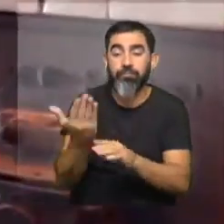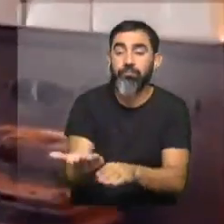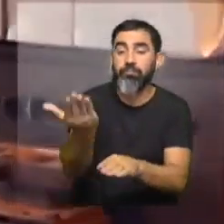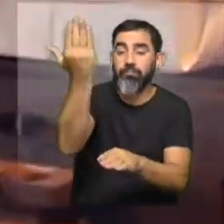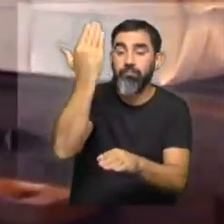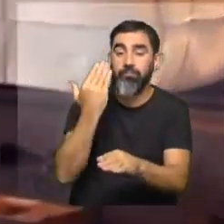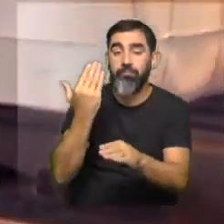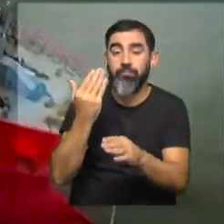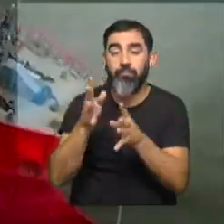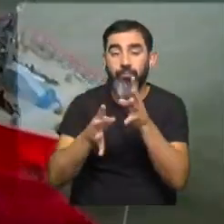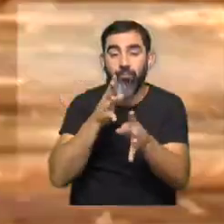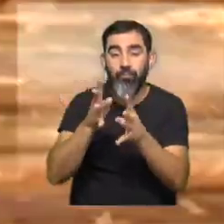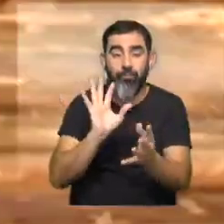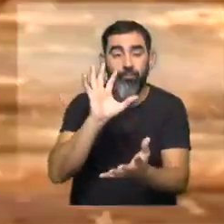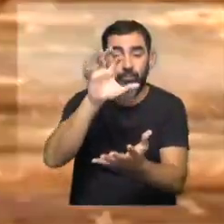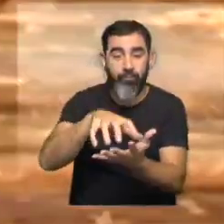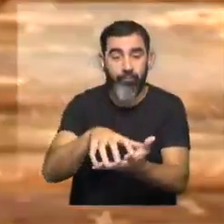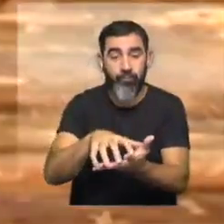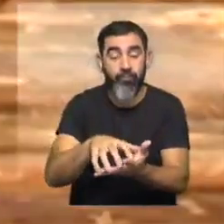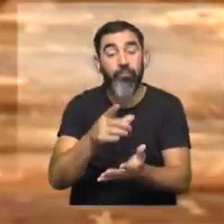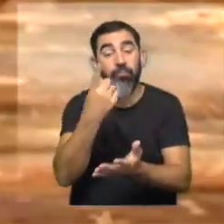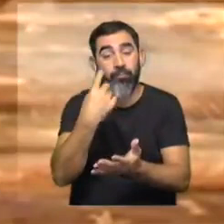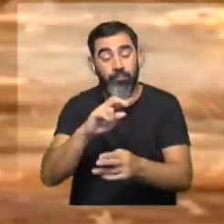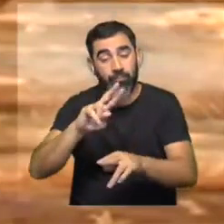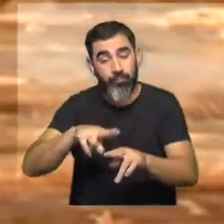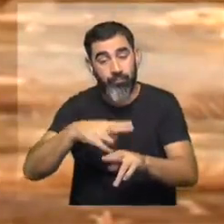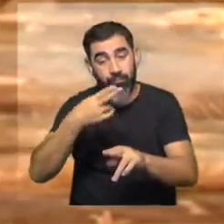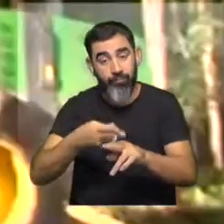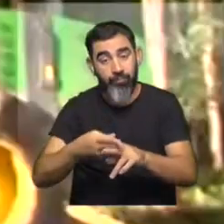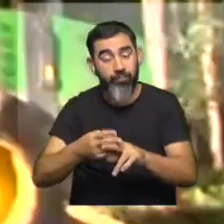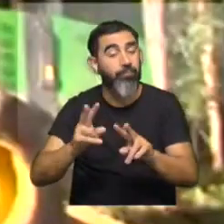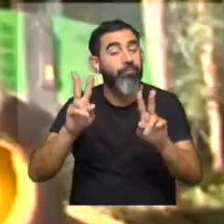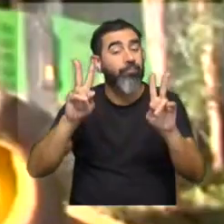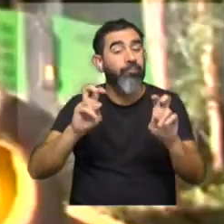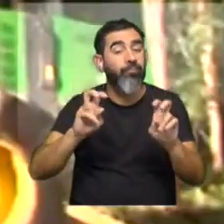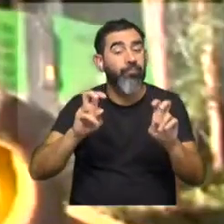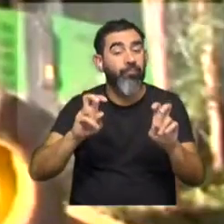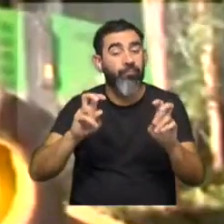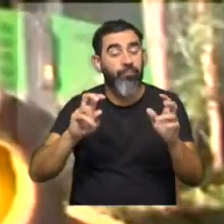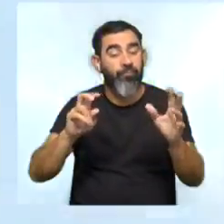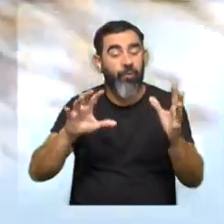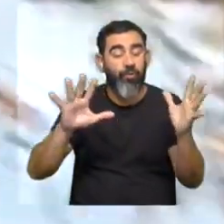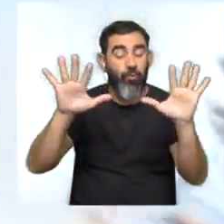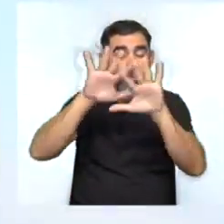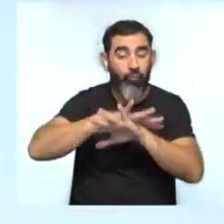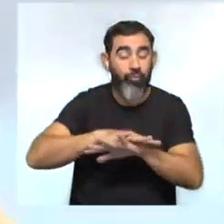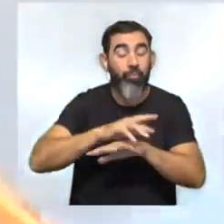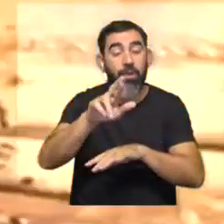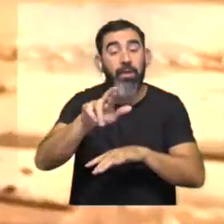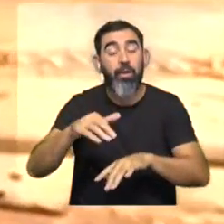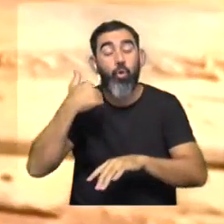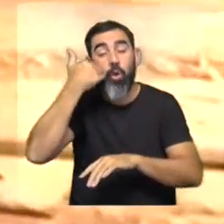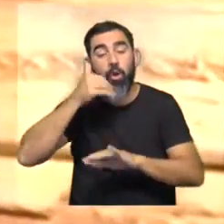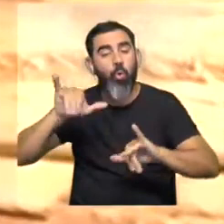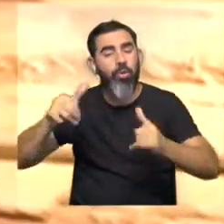del inicio de la operación de la planta? Pero ahí de nuevo entramos en cuestiones de los grises, porque el Río Negro ya